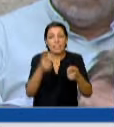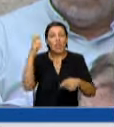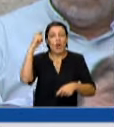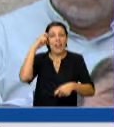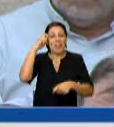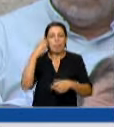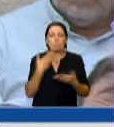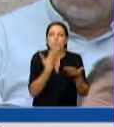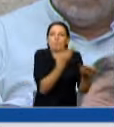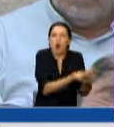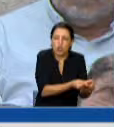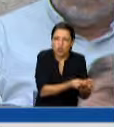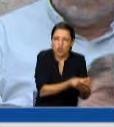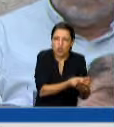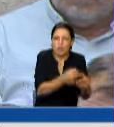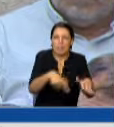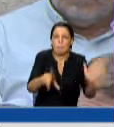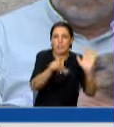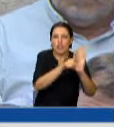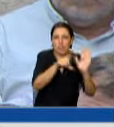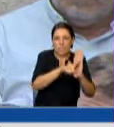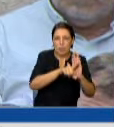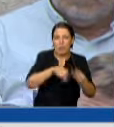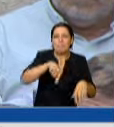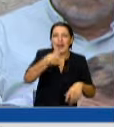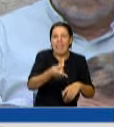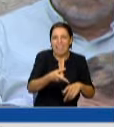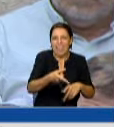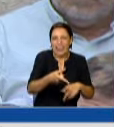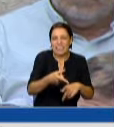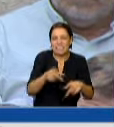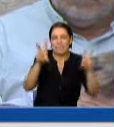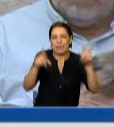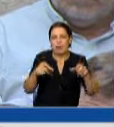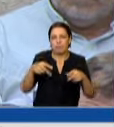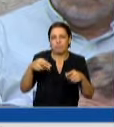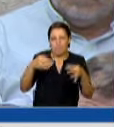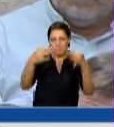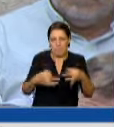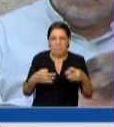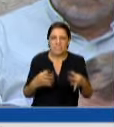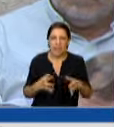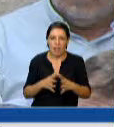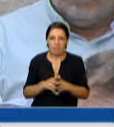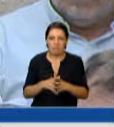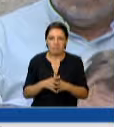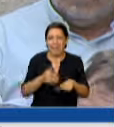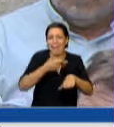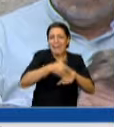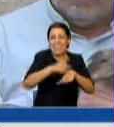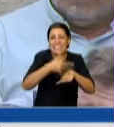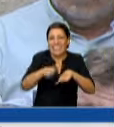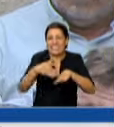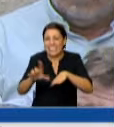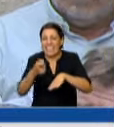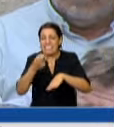primero que trató de hablar y llegó a hablar con el jefe del operativo de gendarmería, diciéndole, por favor, no agredan. ¿sí? Porque